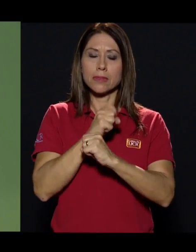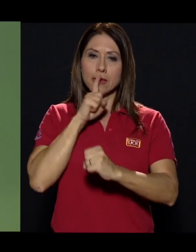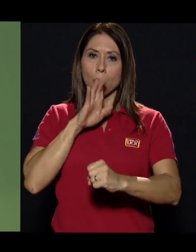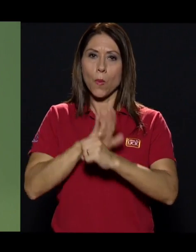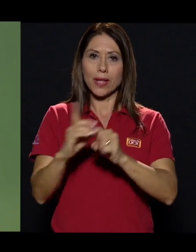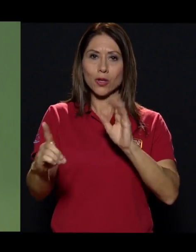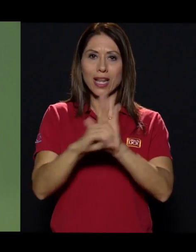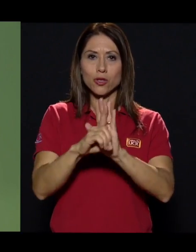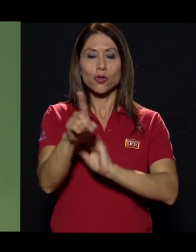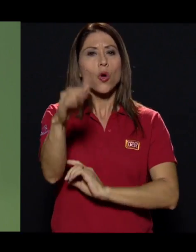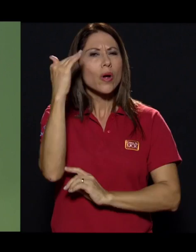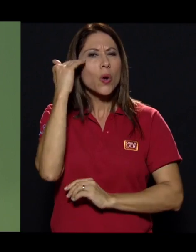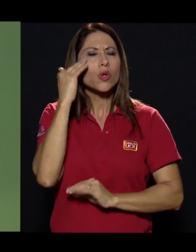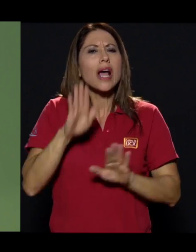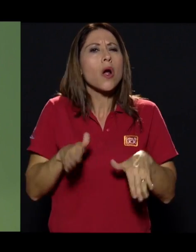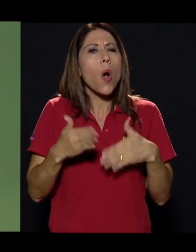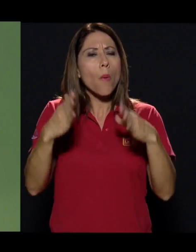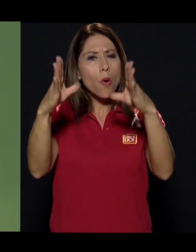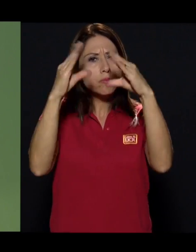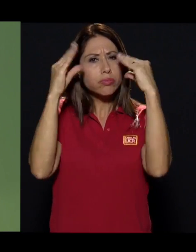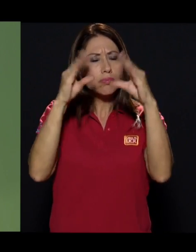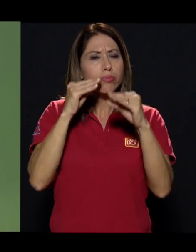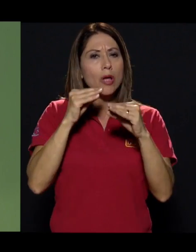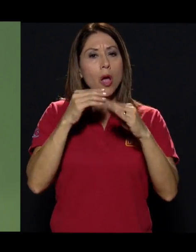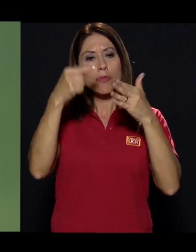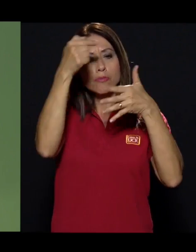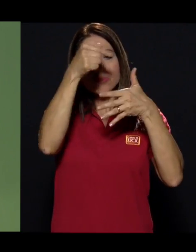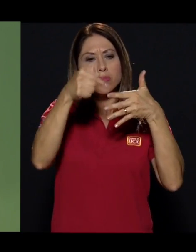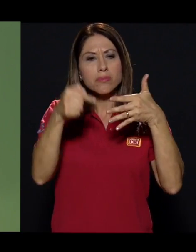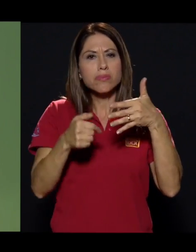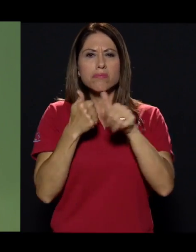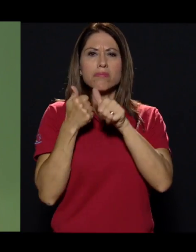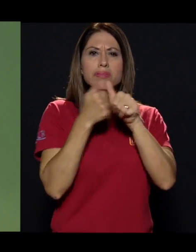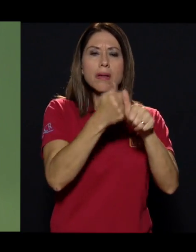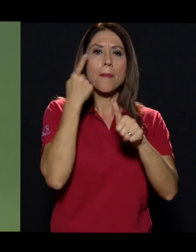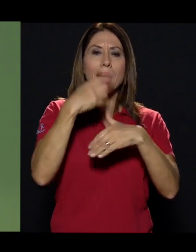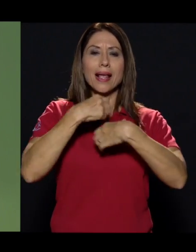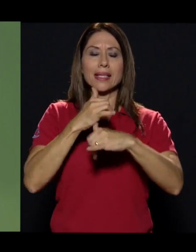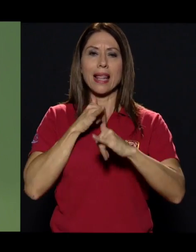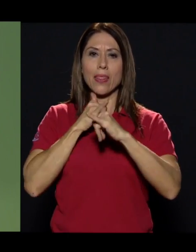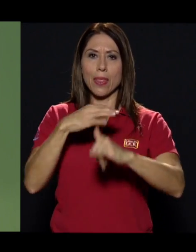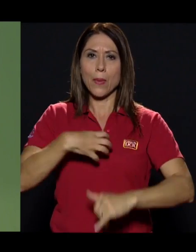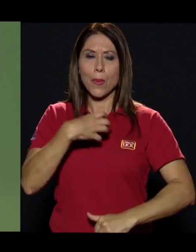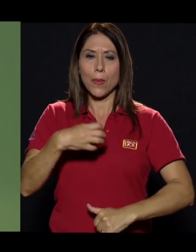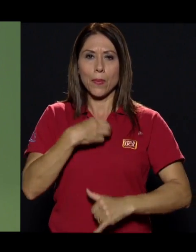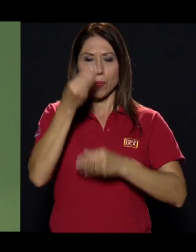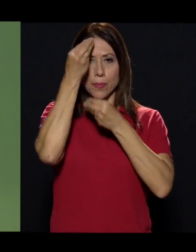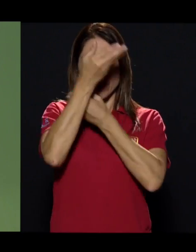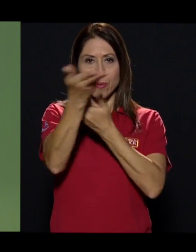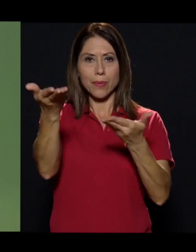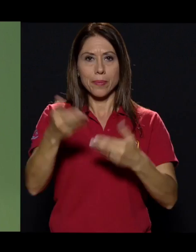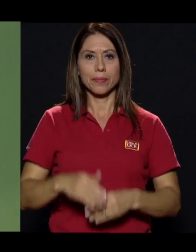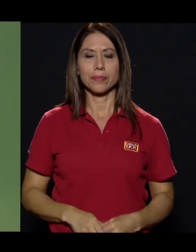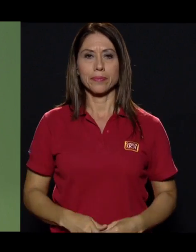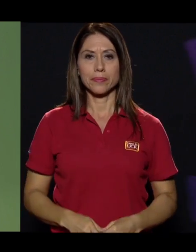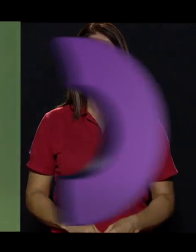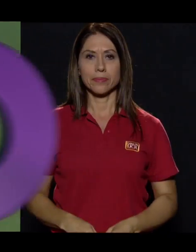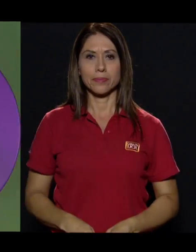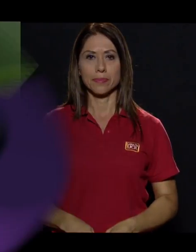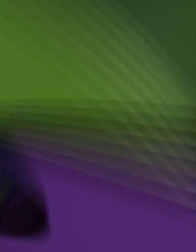sus derechos. Conozca cómo mantenerse informado y qué pasos debe seguir para presentar una denuncia en la siguiente cápsula